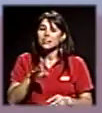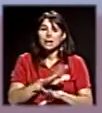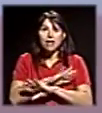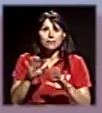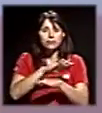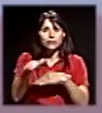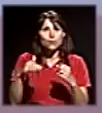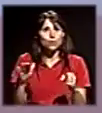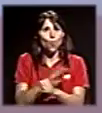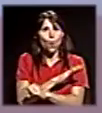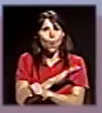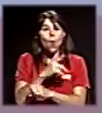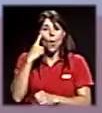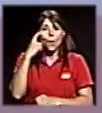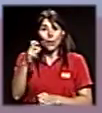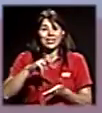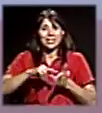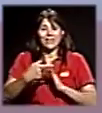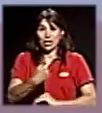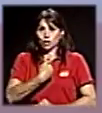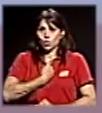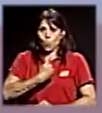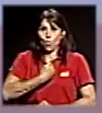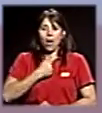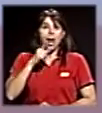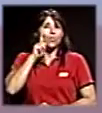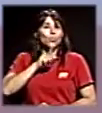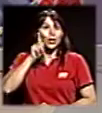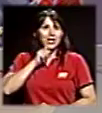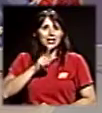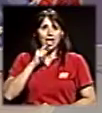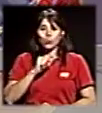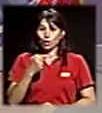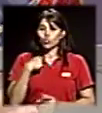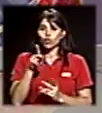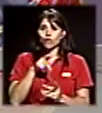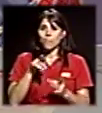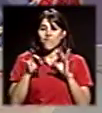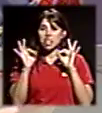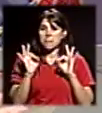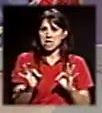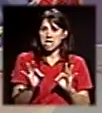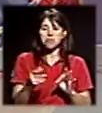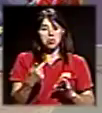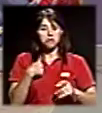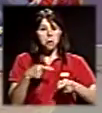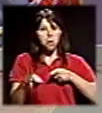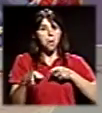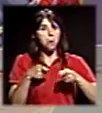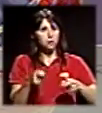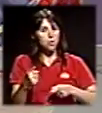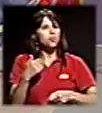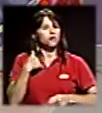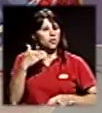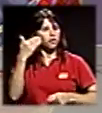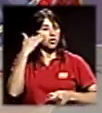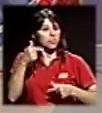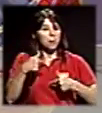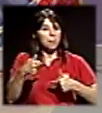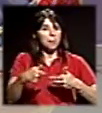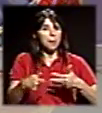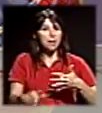porque me est me estoy auto engañando de que estoy perfectamente bien yo esto lo controlo yo sé hasta cuándo etcétera